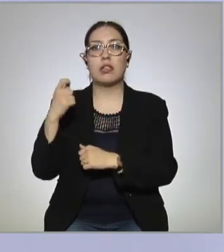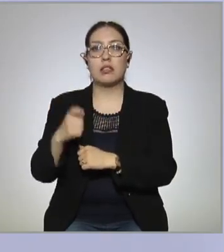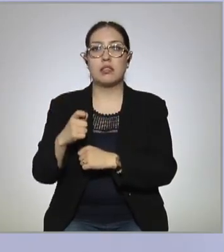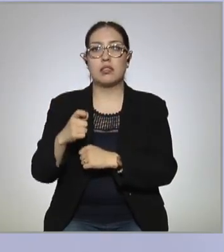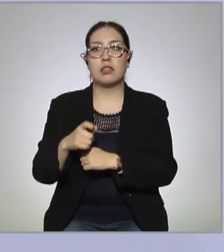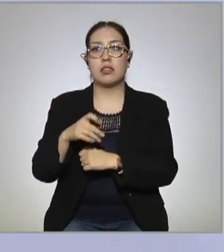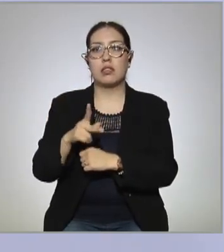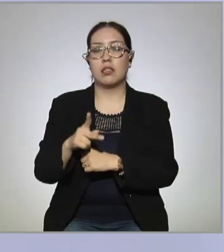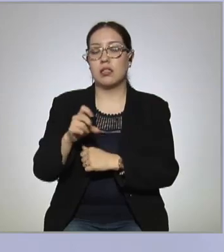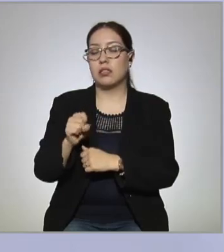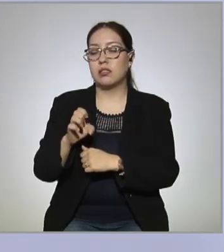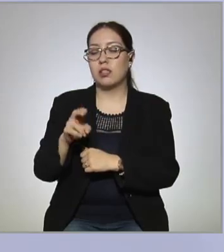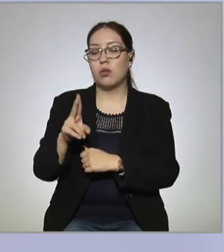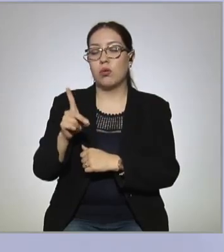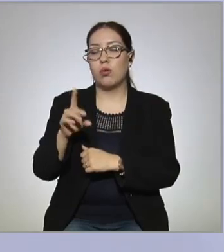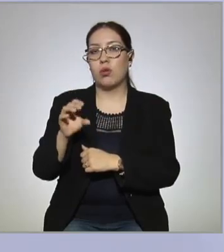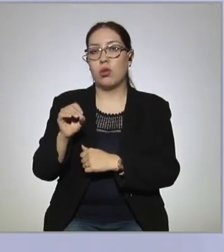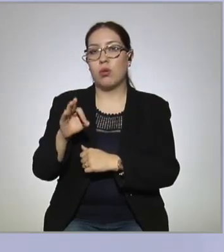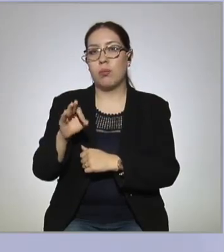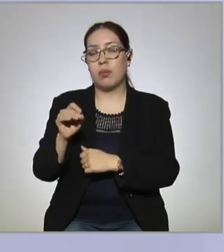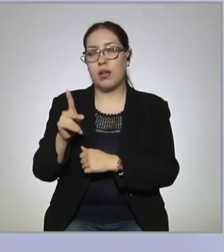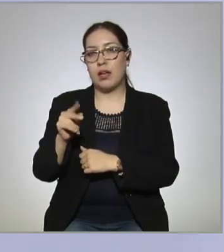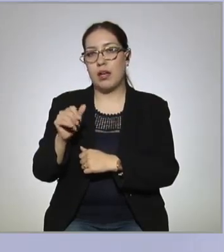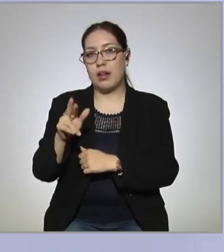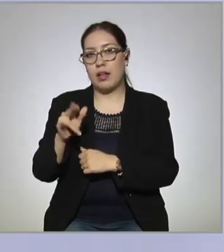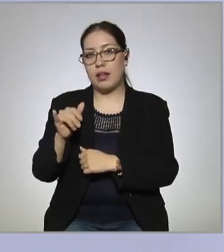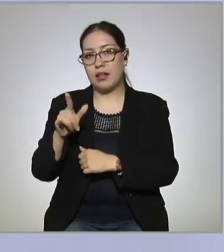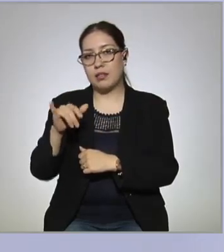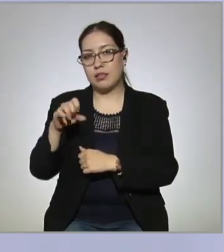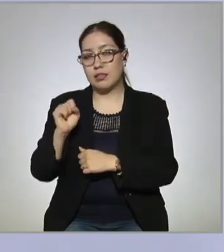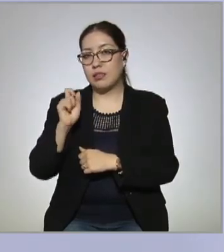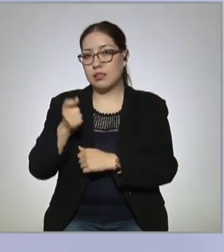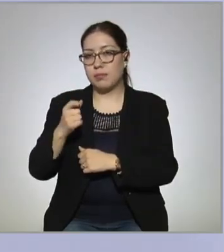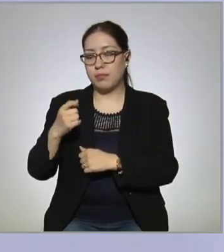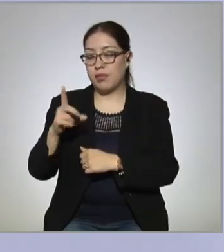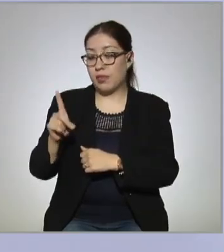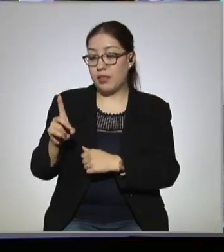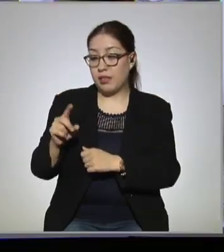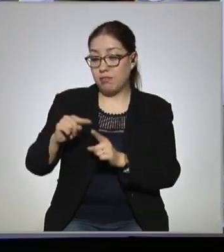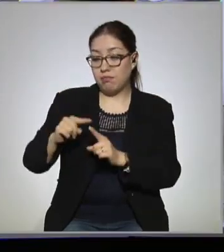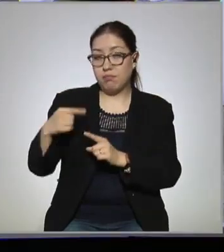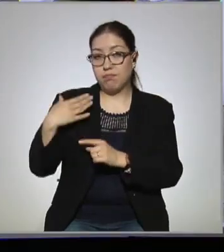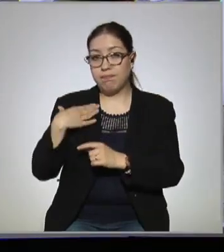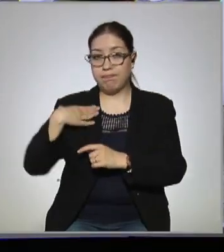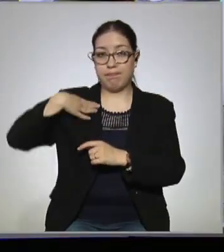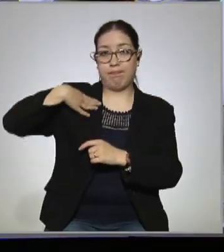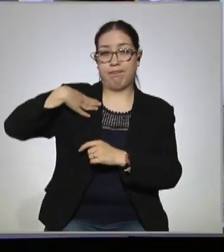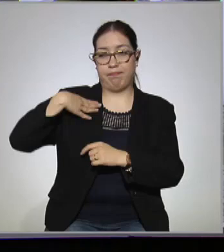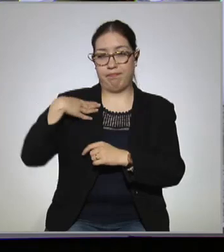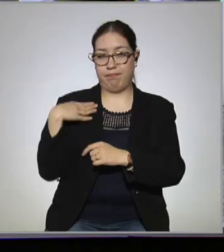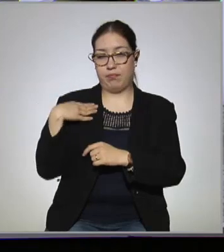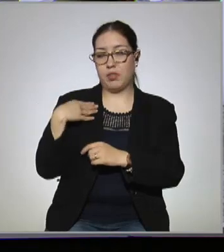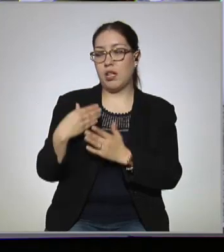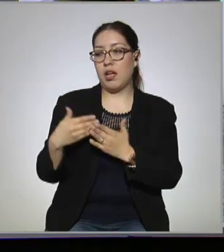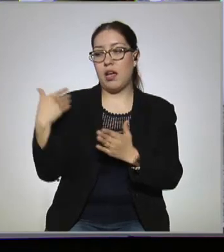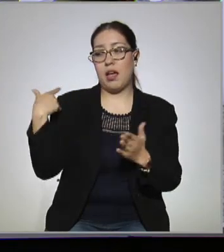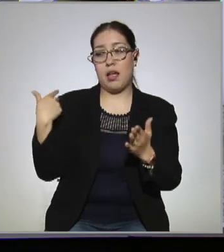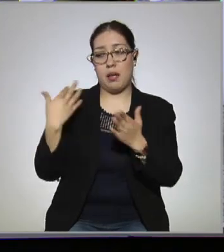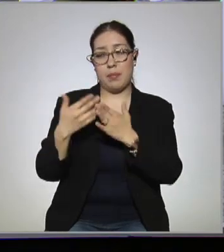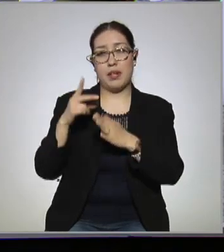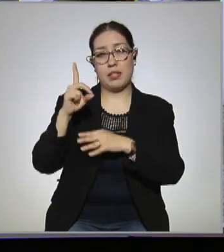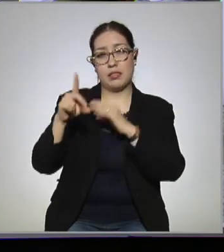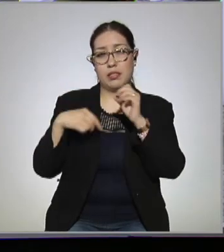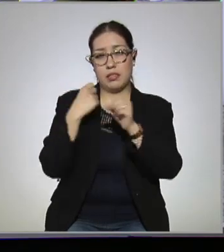pseudoparálisis, es decir, son los pacientes que no pueden elevar más allá de 30 grados el hombro ni hacia adelante ni hacia un lado. Y en los últimos 30 años,